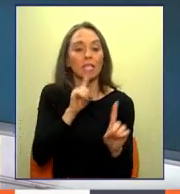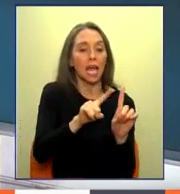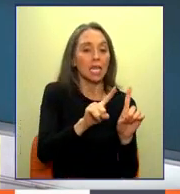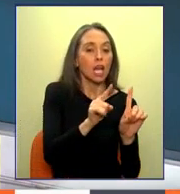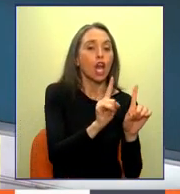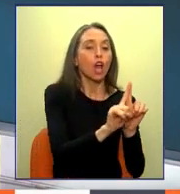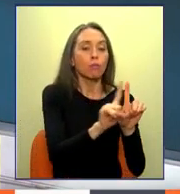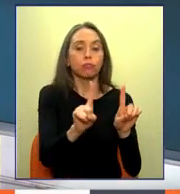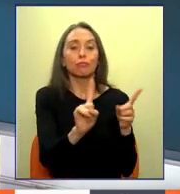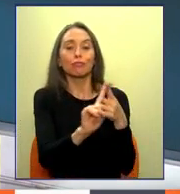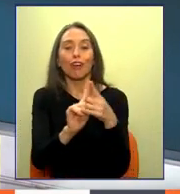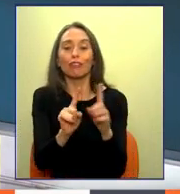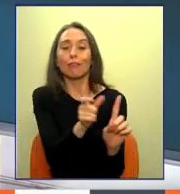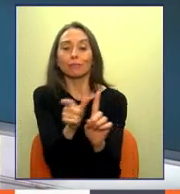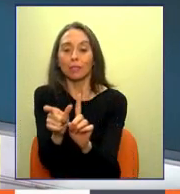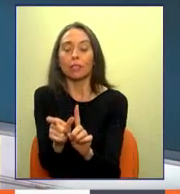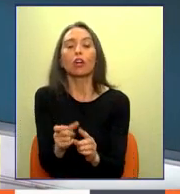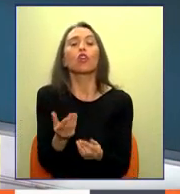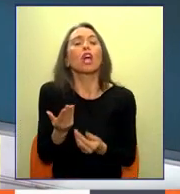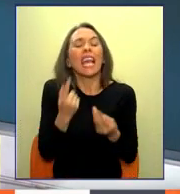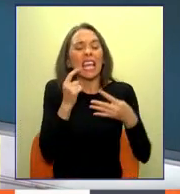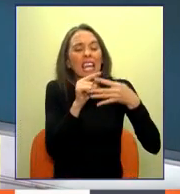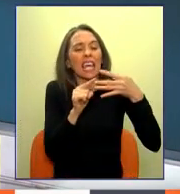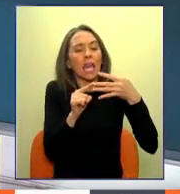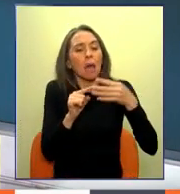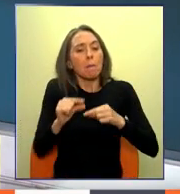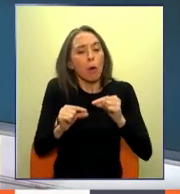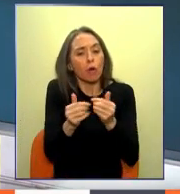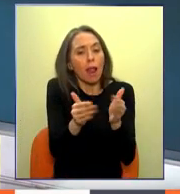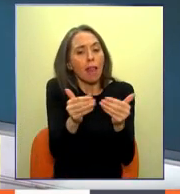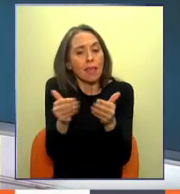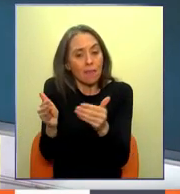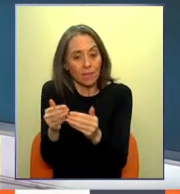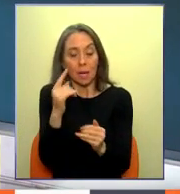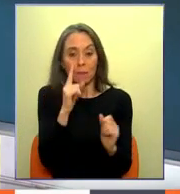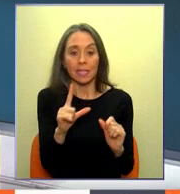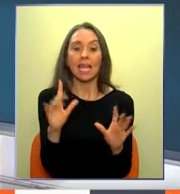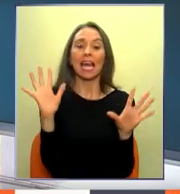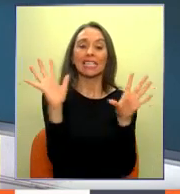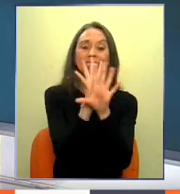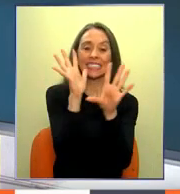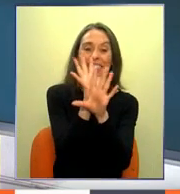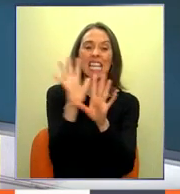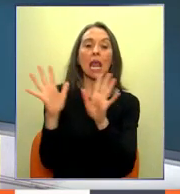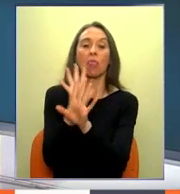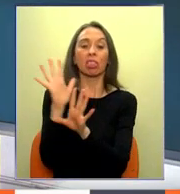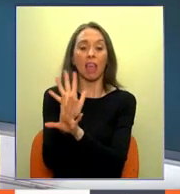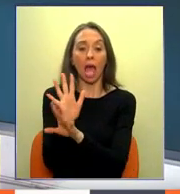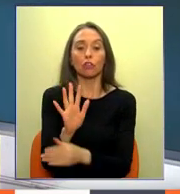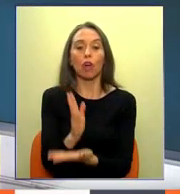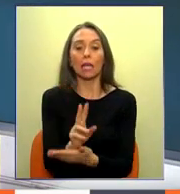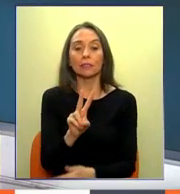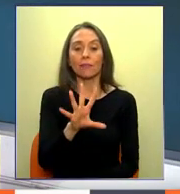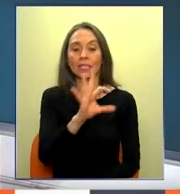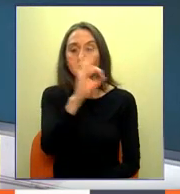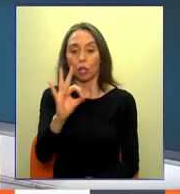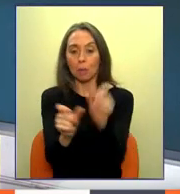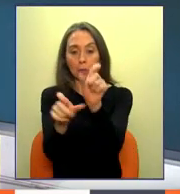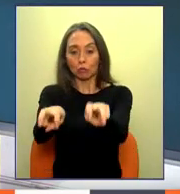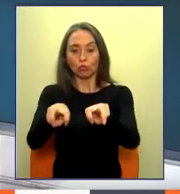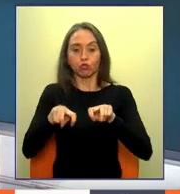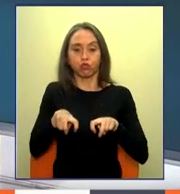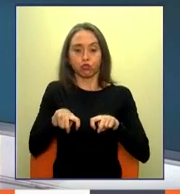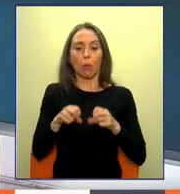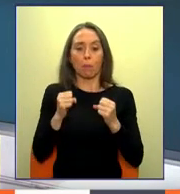las medidas de desconfinamiento? Revisémoslas una vez más. Los cines y teatros podrán operar hasta el 25% máxima de